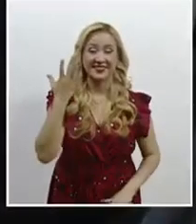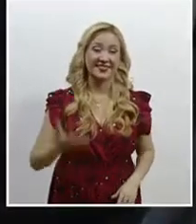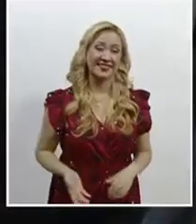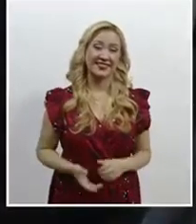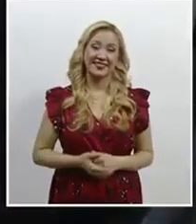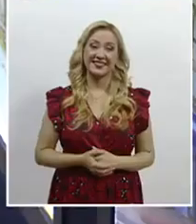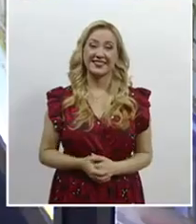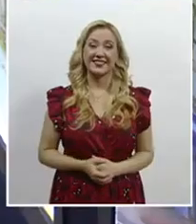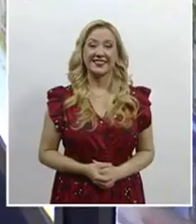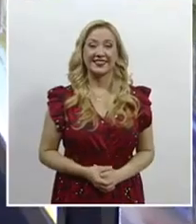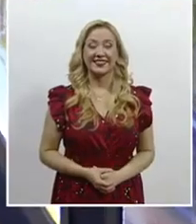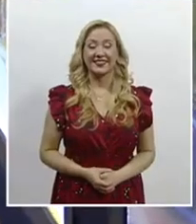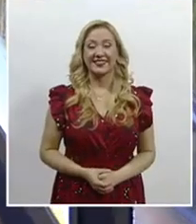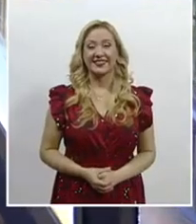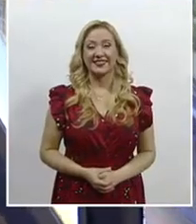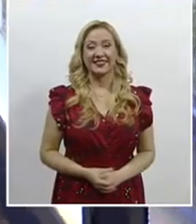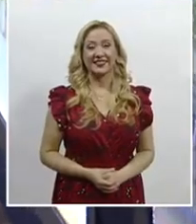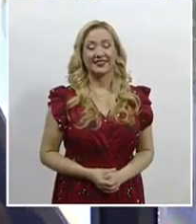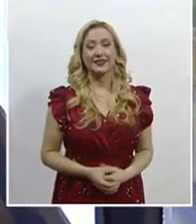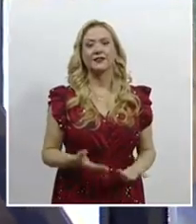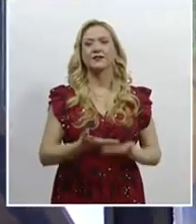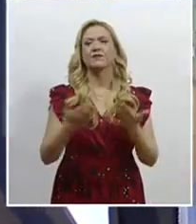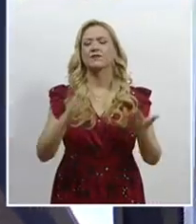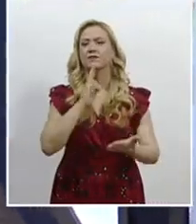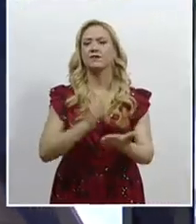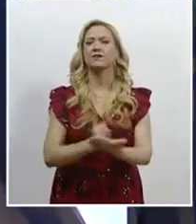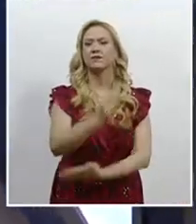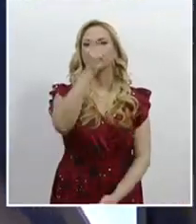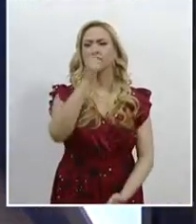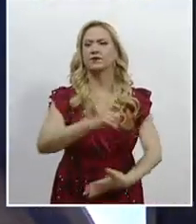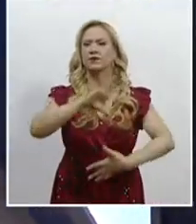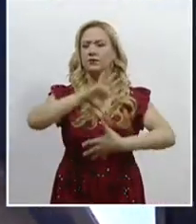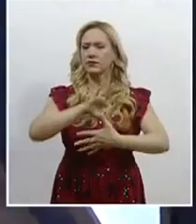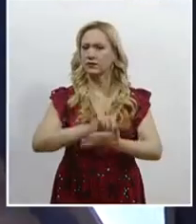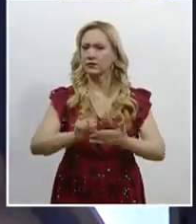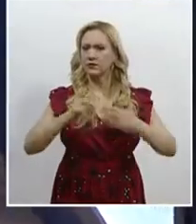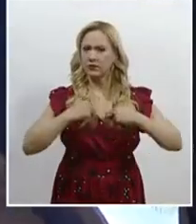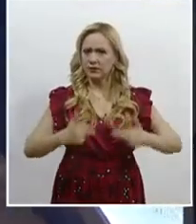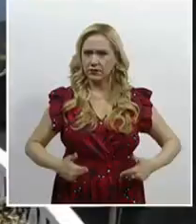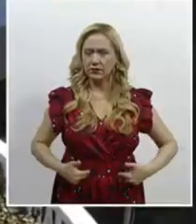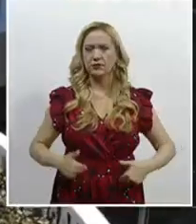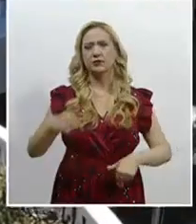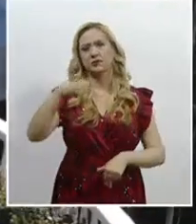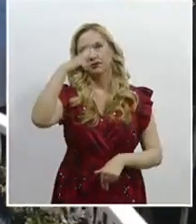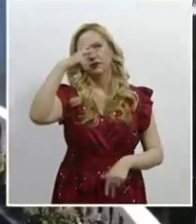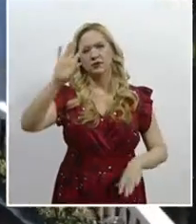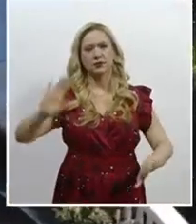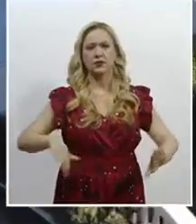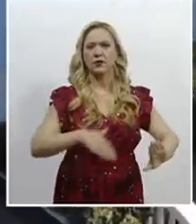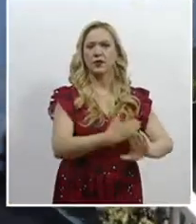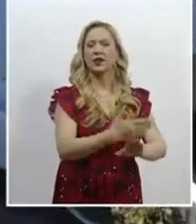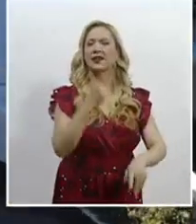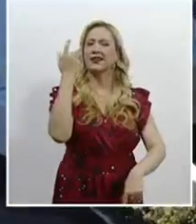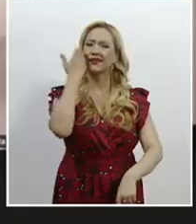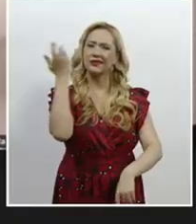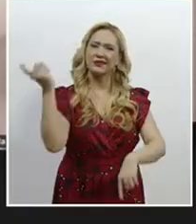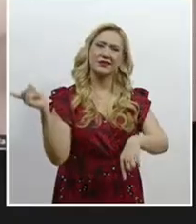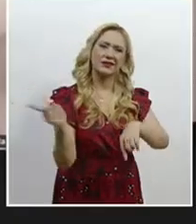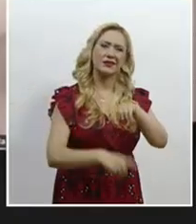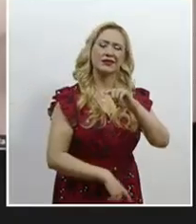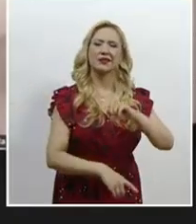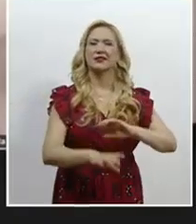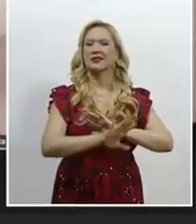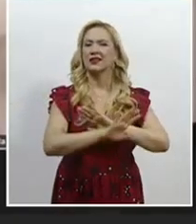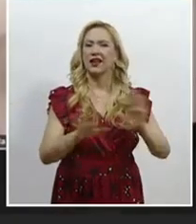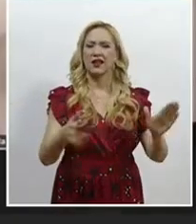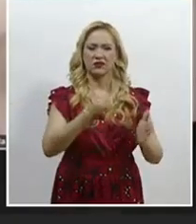Daza. Y la sentencia de la Corte Interamericana de Derechos Humanos contra México, que determinó la eliminación de la figura del